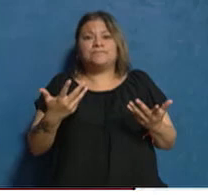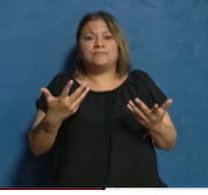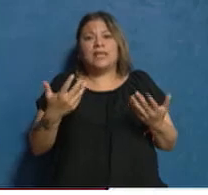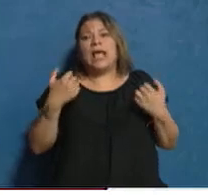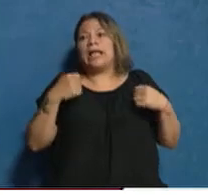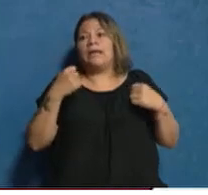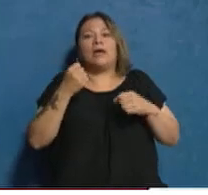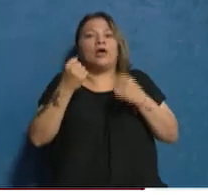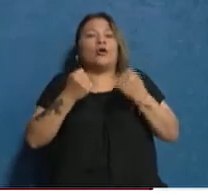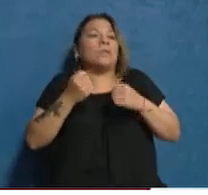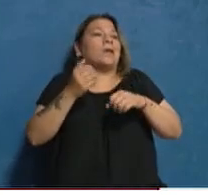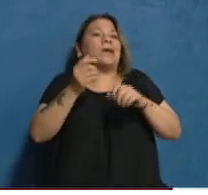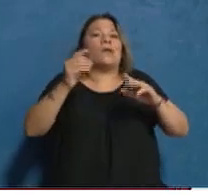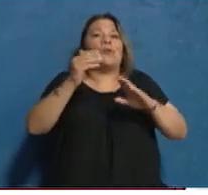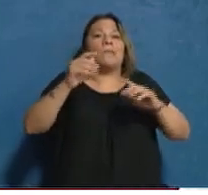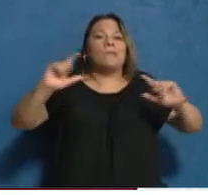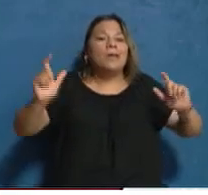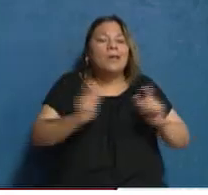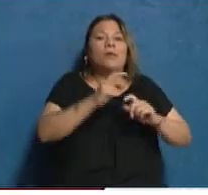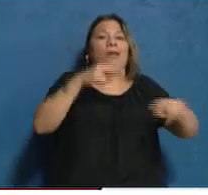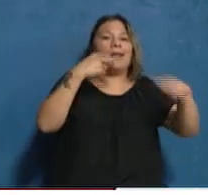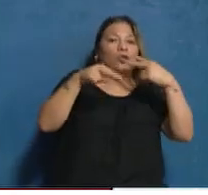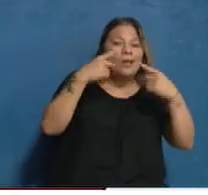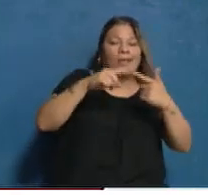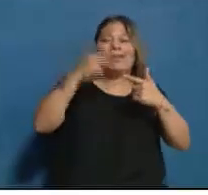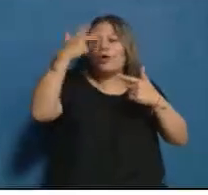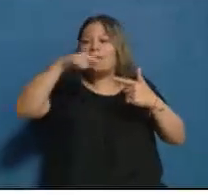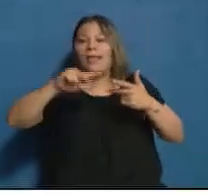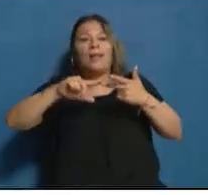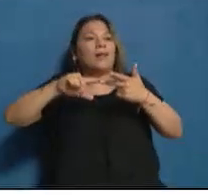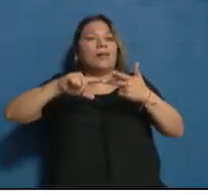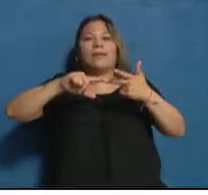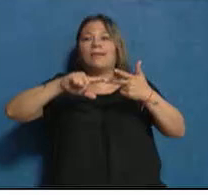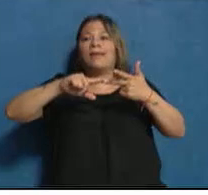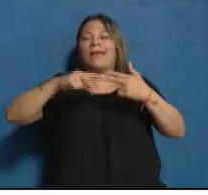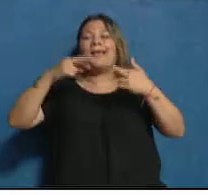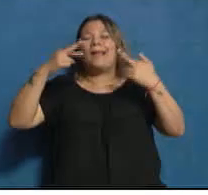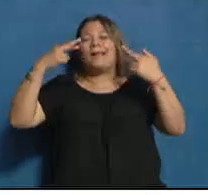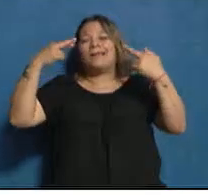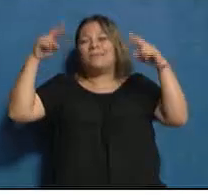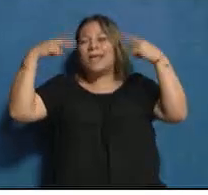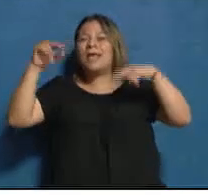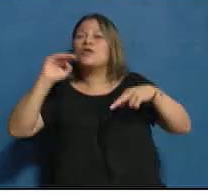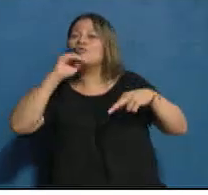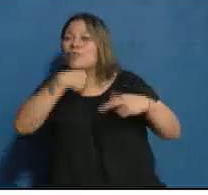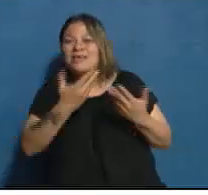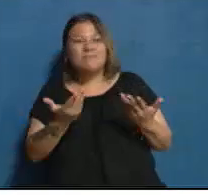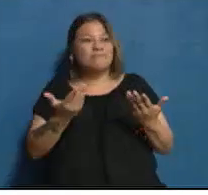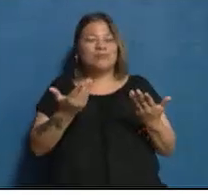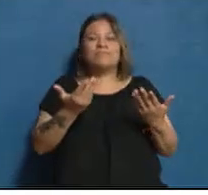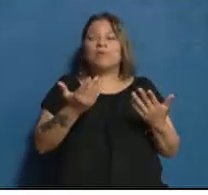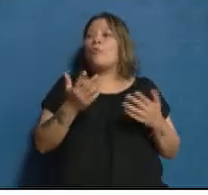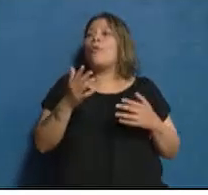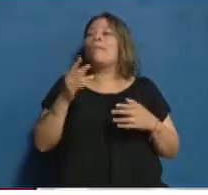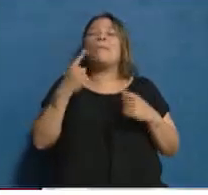muchas actividades económicas, como es la nuestra, como son los restaurantes, como son los hoteles. el enoturismo, por supuesto. Se va por un camino fácil.